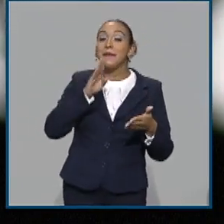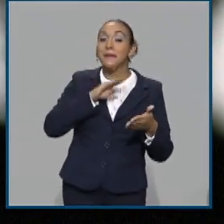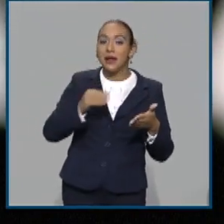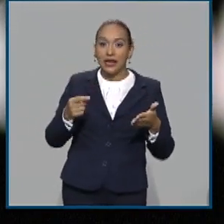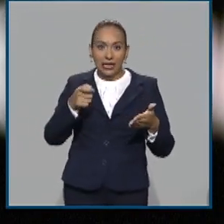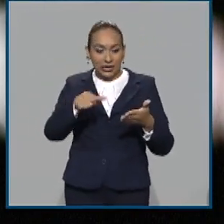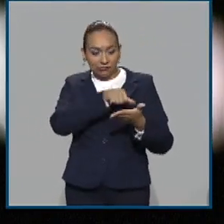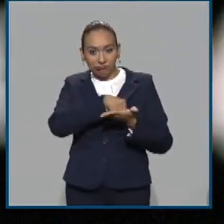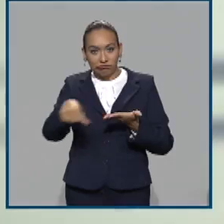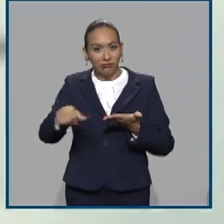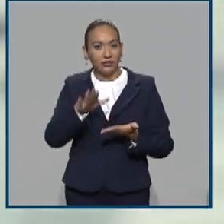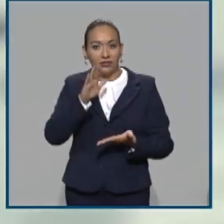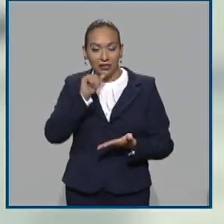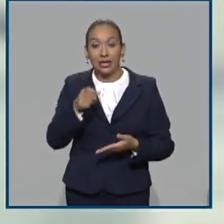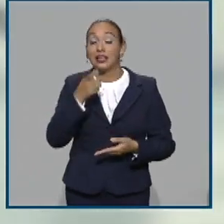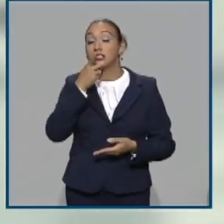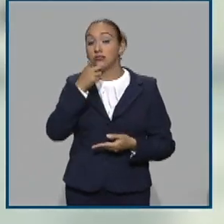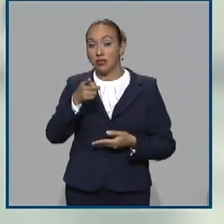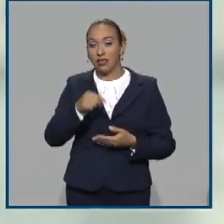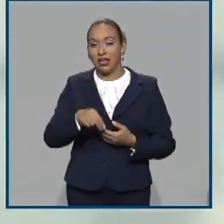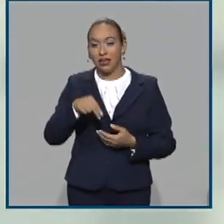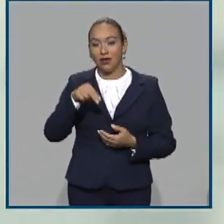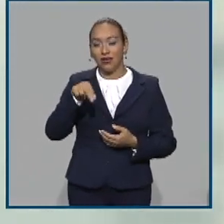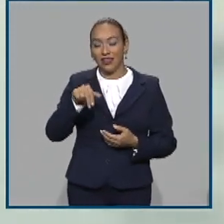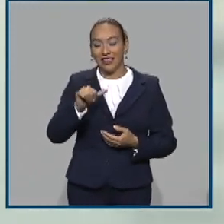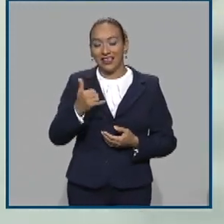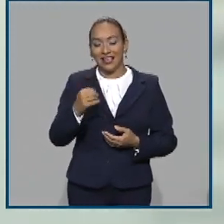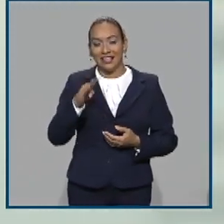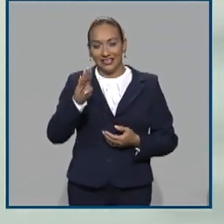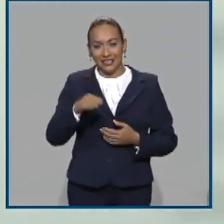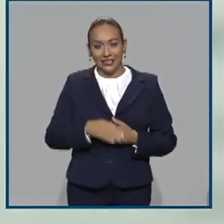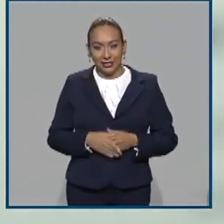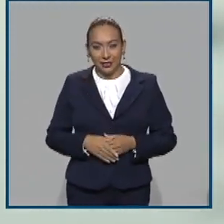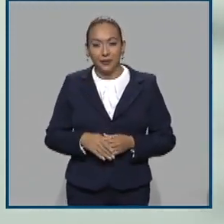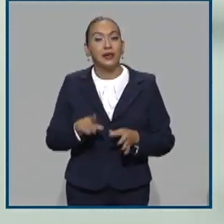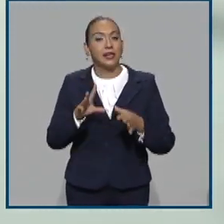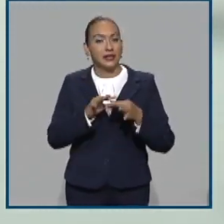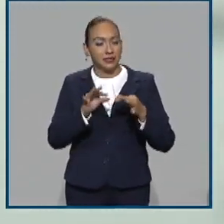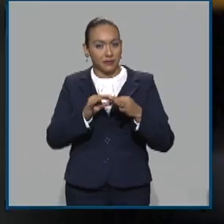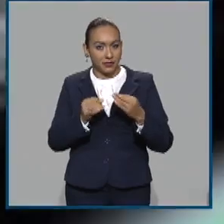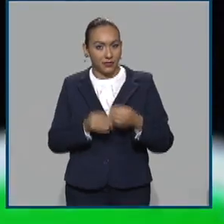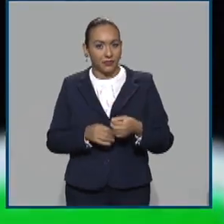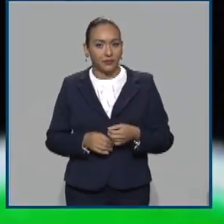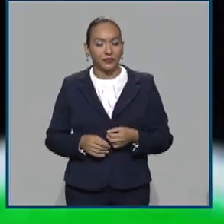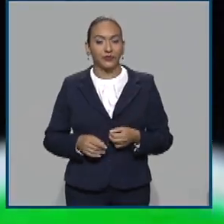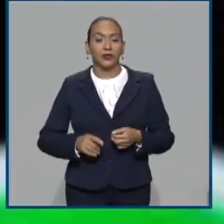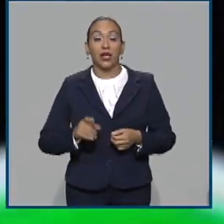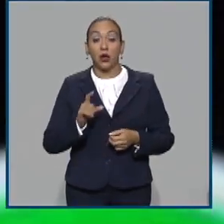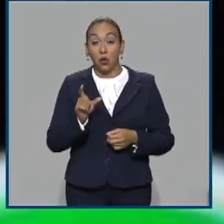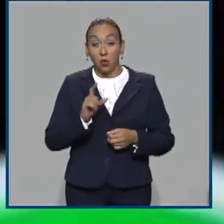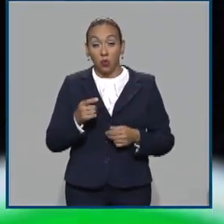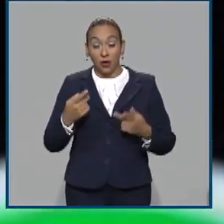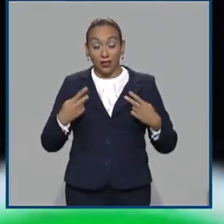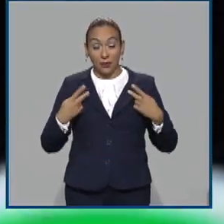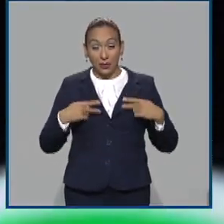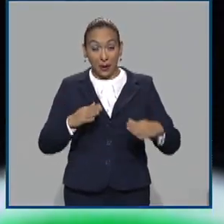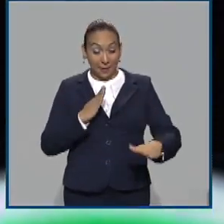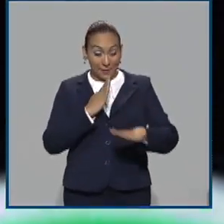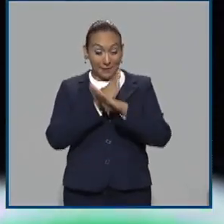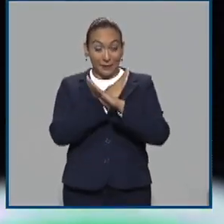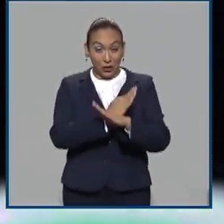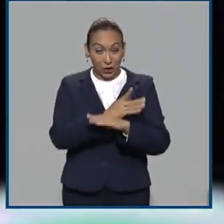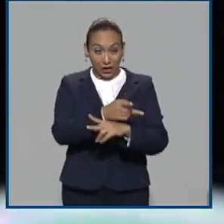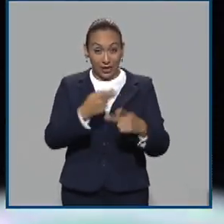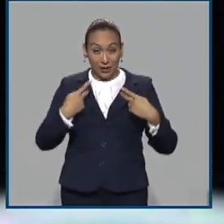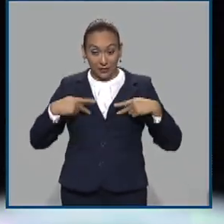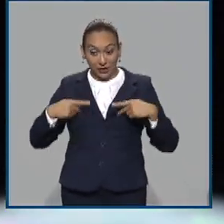expresó el especialista Nayib Nava en el blog Axis del Tribunal Electoral, quien señaló que el bloqueo en redes sociales por parte